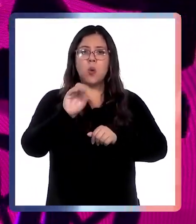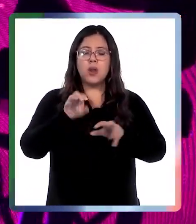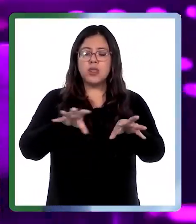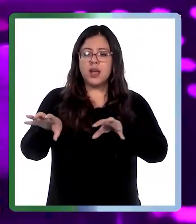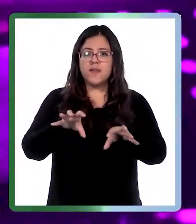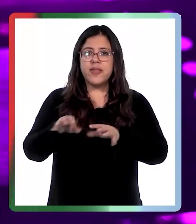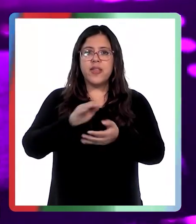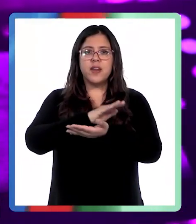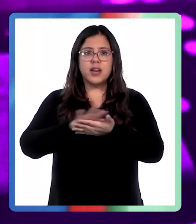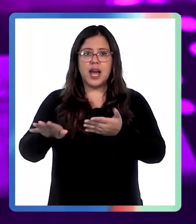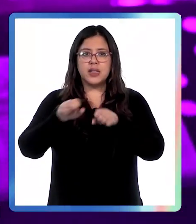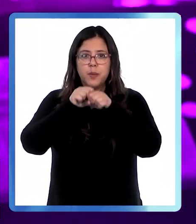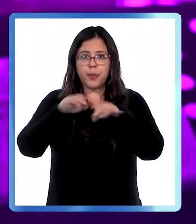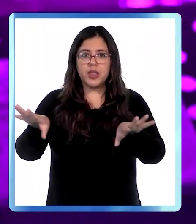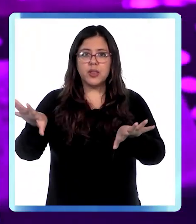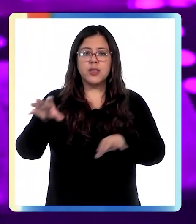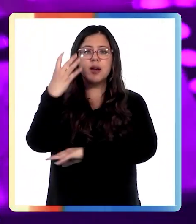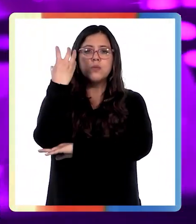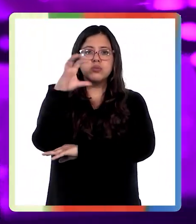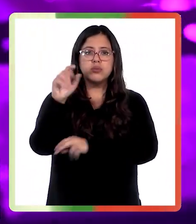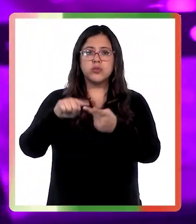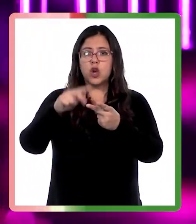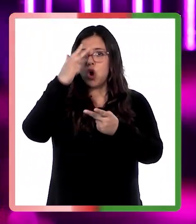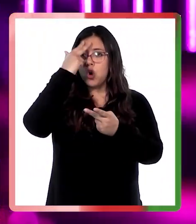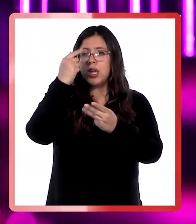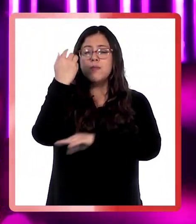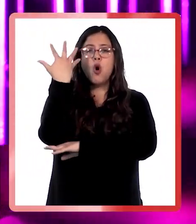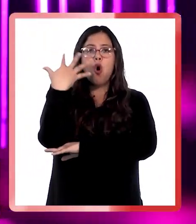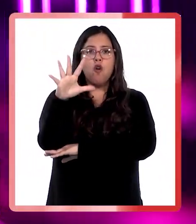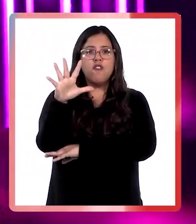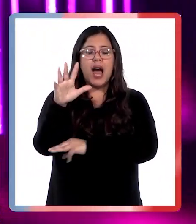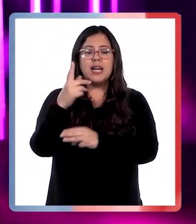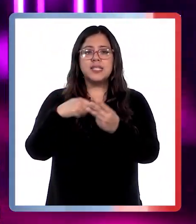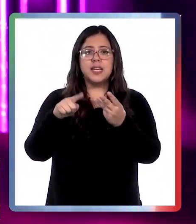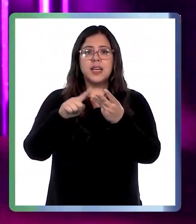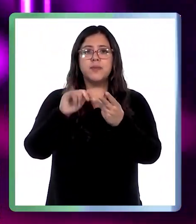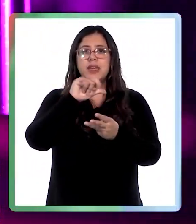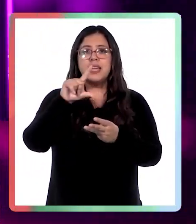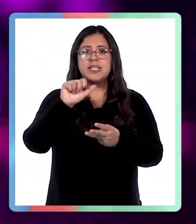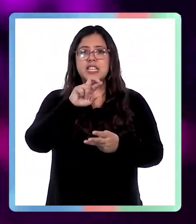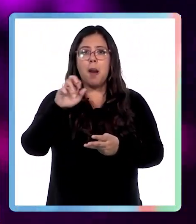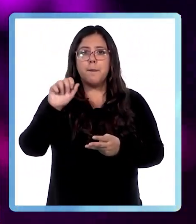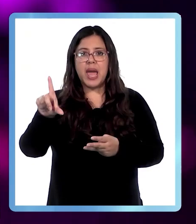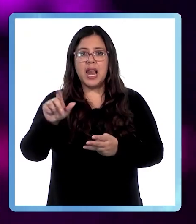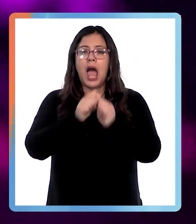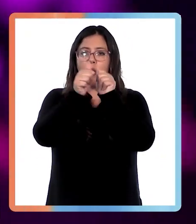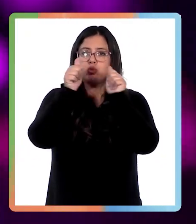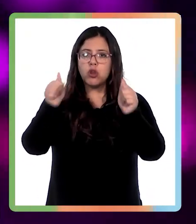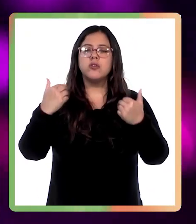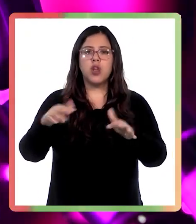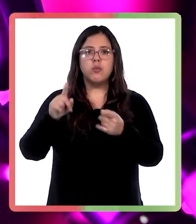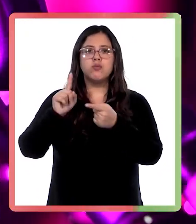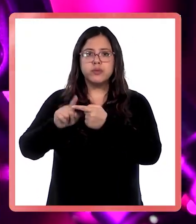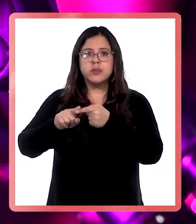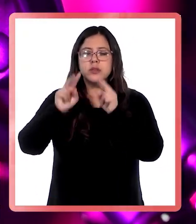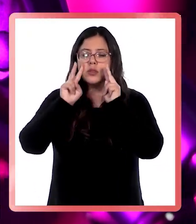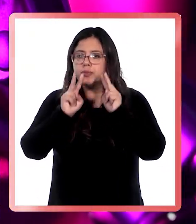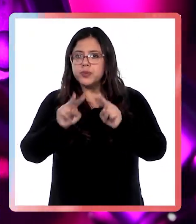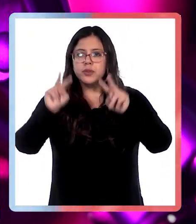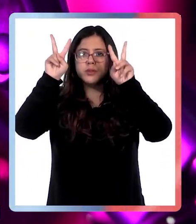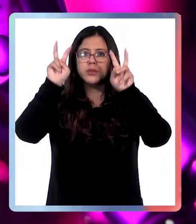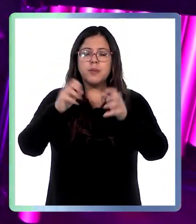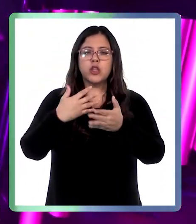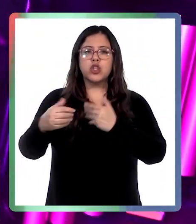actividades gratuitas y llegará a las comunas de La Serena coquimbo ov Valle e yapel diversas autoridades participaron de este